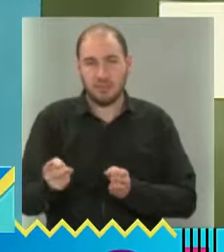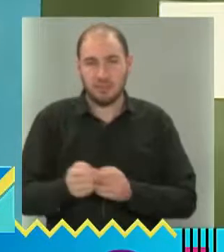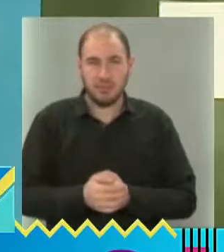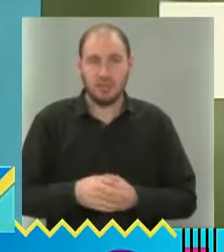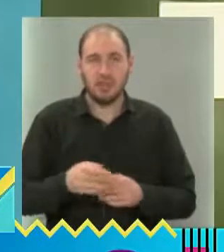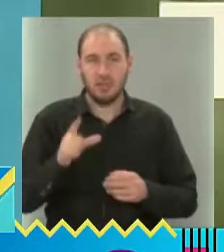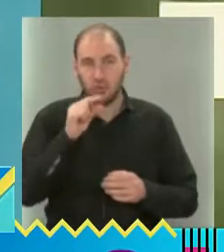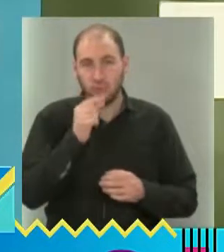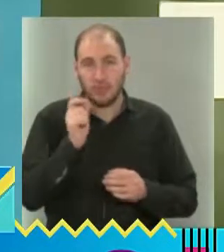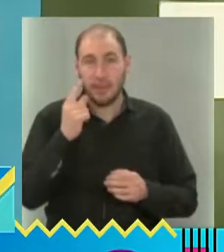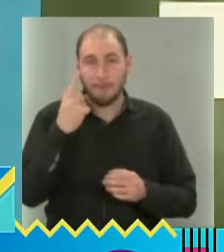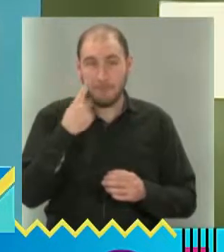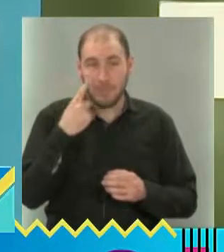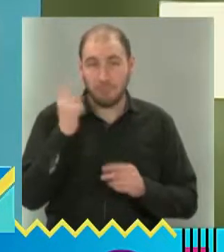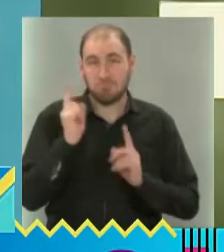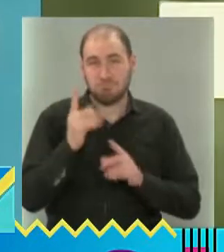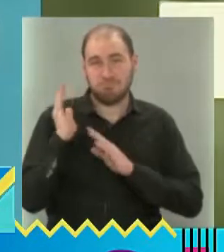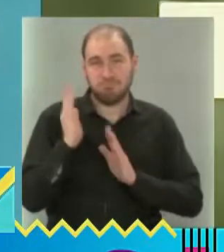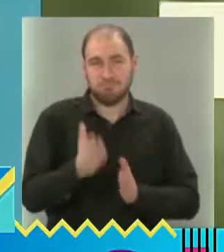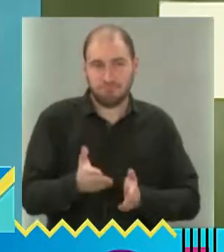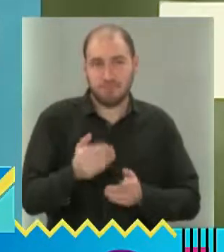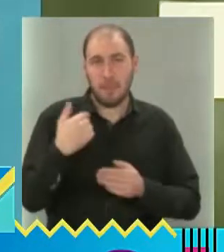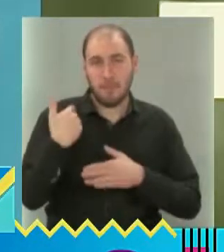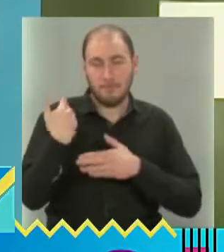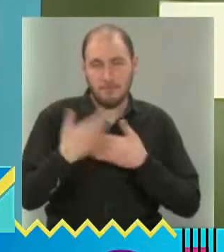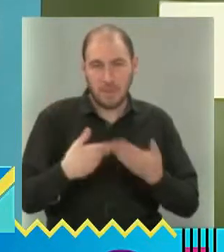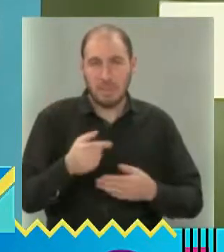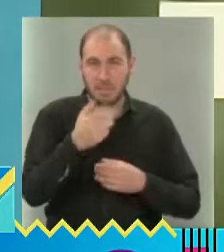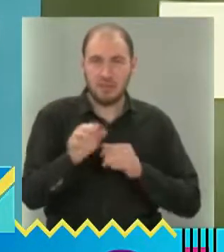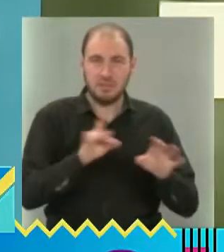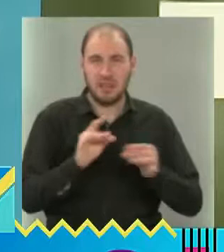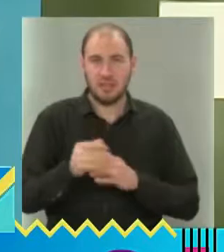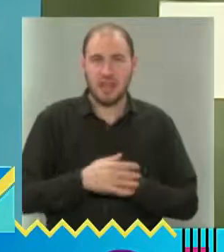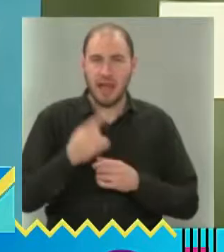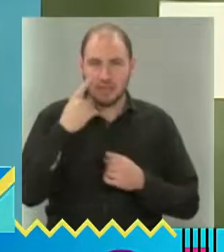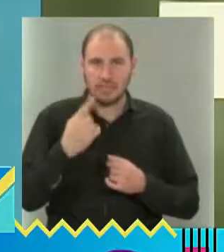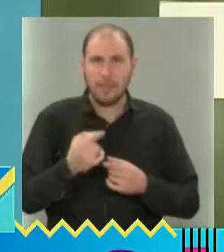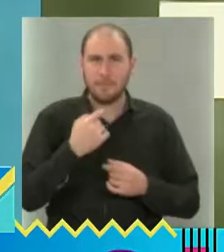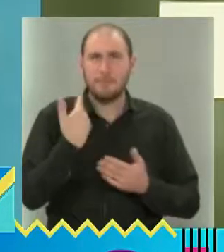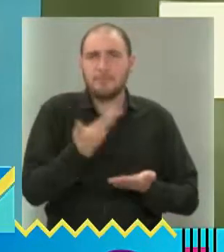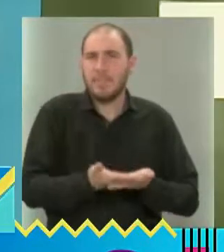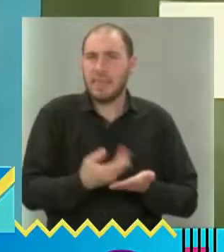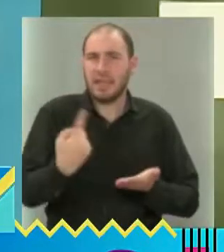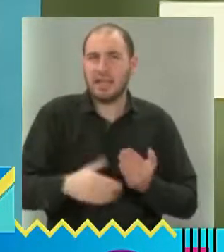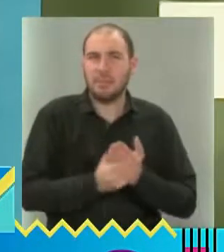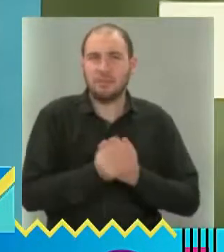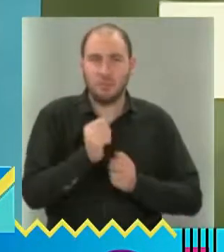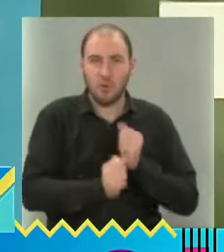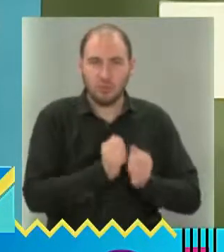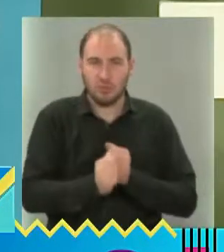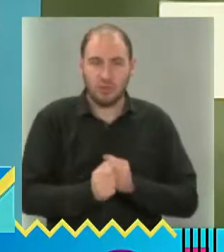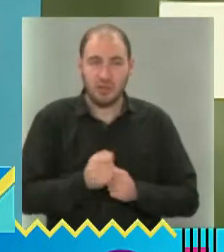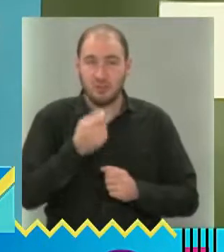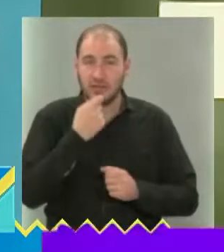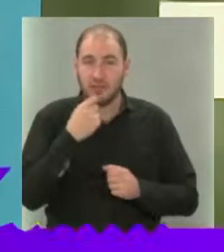que se va a tuitear en vivo, como lo venimos haciendo desde hace varios programas, para nuestros invitados es, bueno, ¿qué se le quiere pedir al ministro de Producción? Y en el